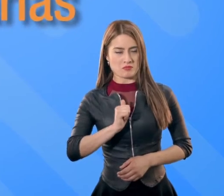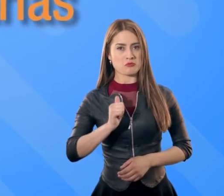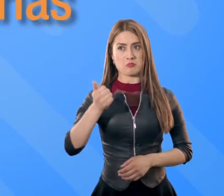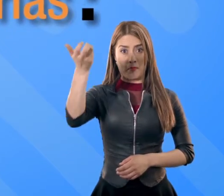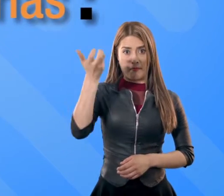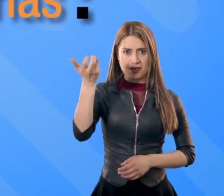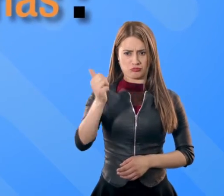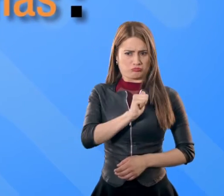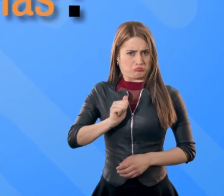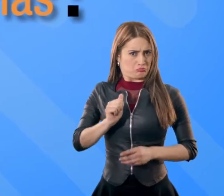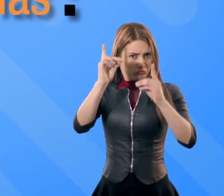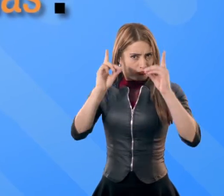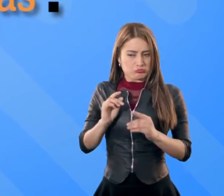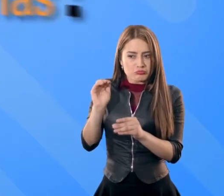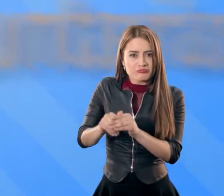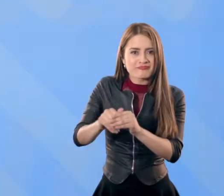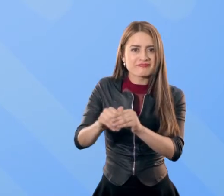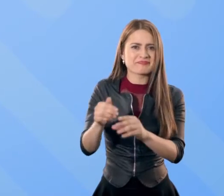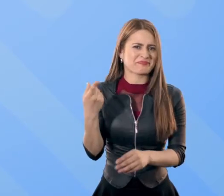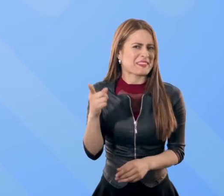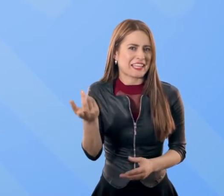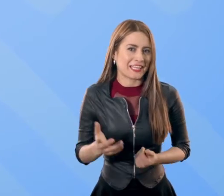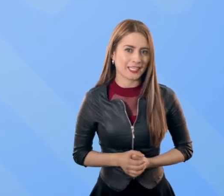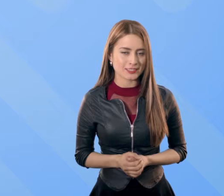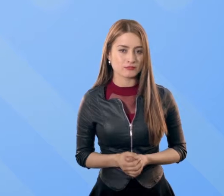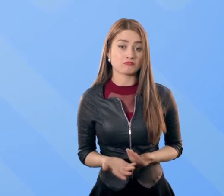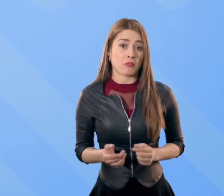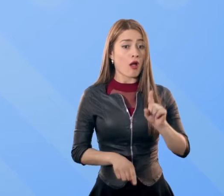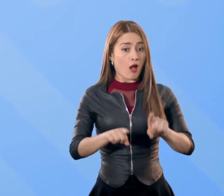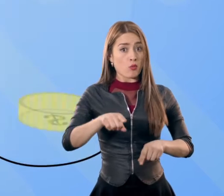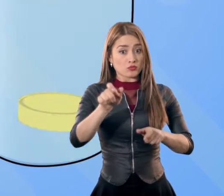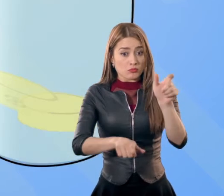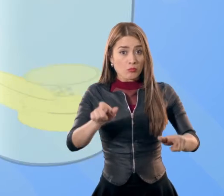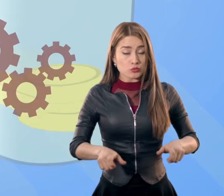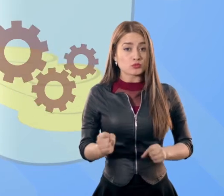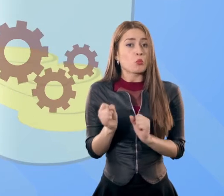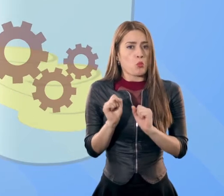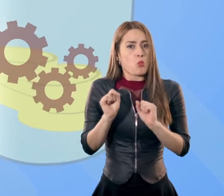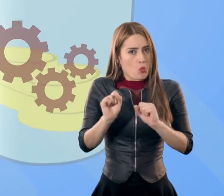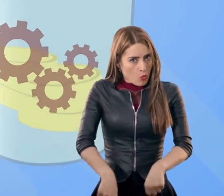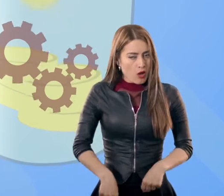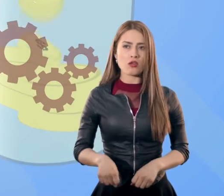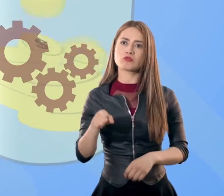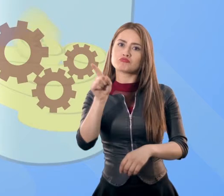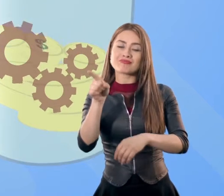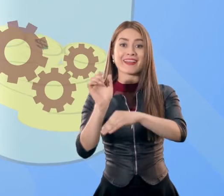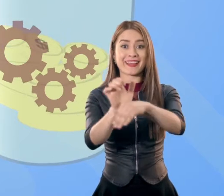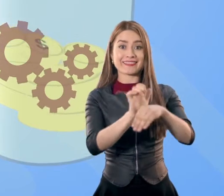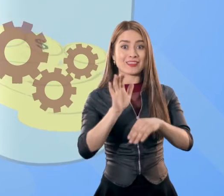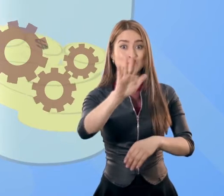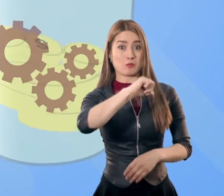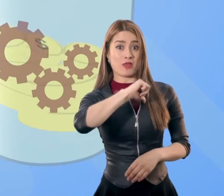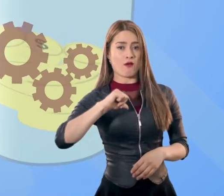¿Qué es el ahorro voluntario o pensiones voluntarias? Son una forma de ahorro e inversión al que pueden acceder las